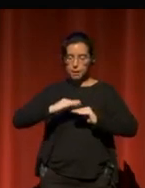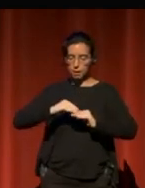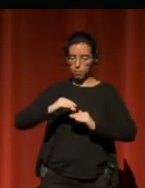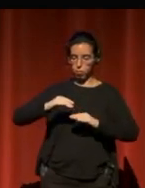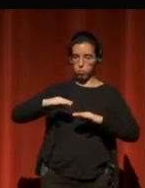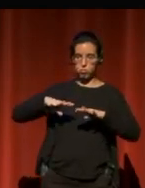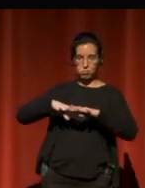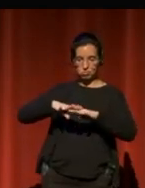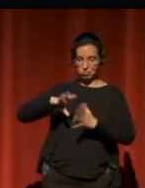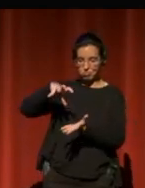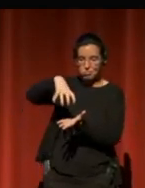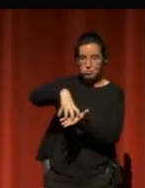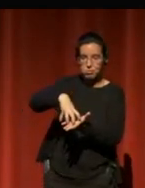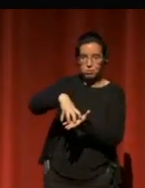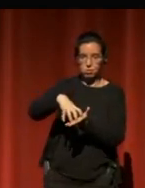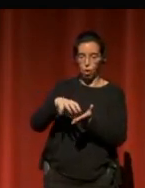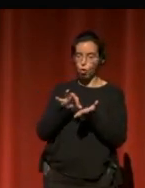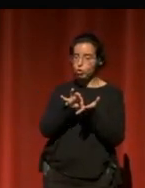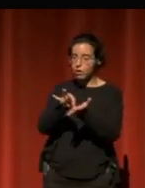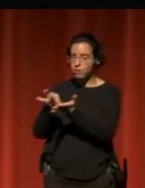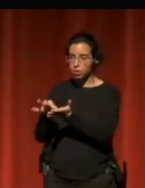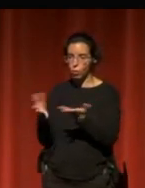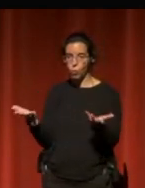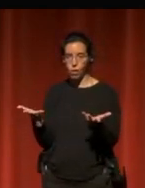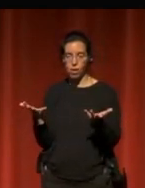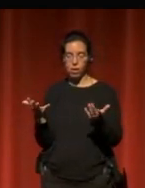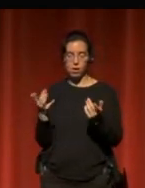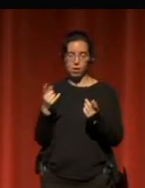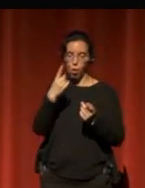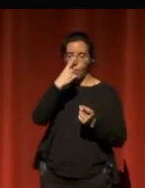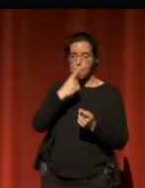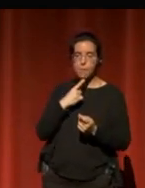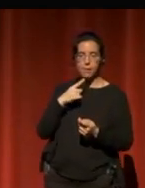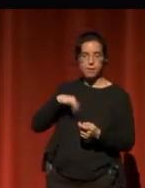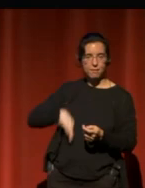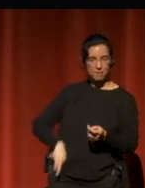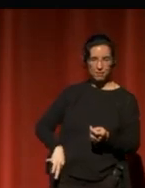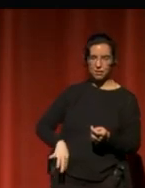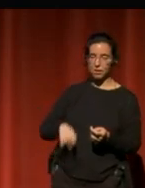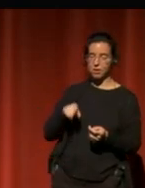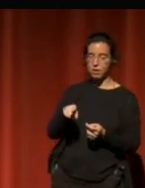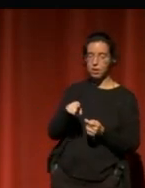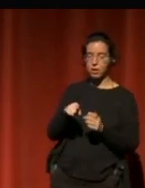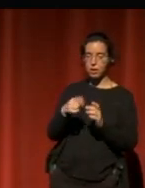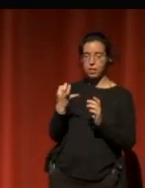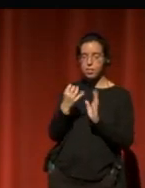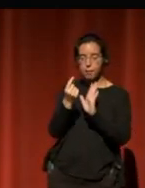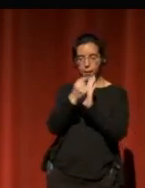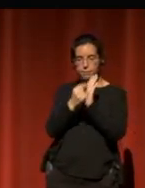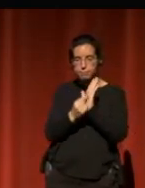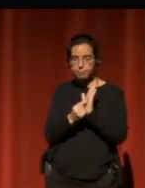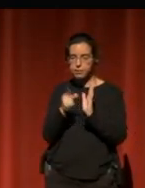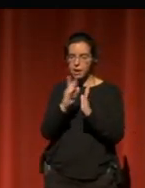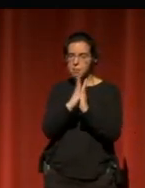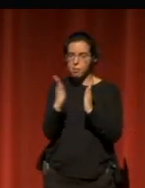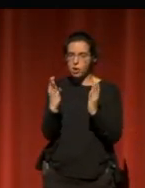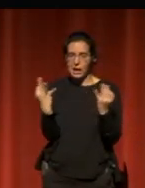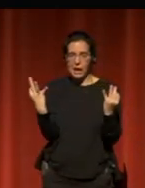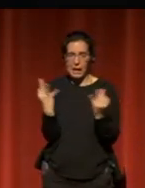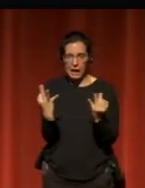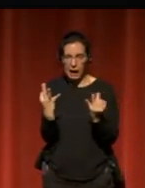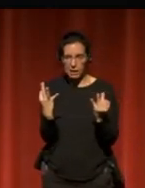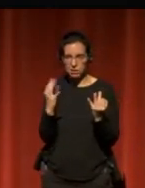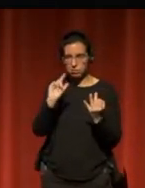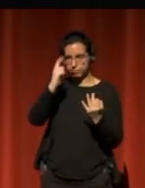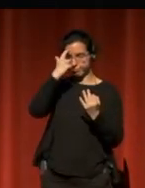arquitectónicos y de servicio, de perfiles profesionales, definir qué es una biblioteca hoy, aquí en